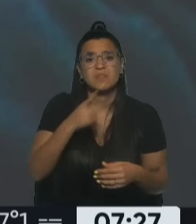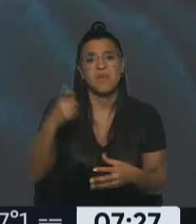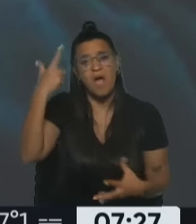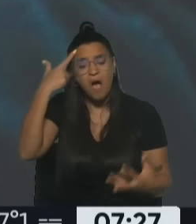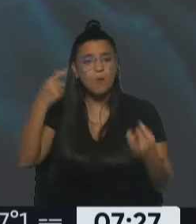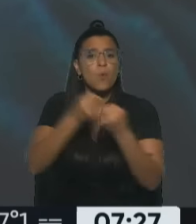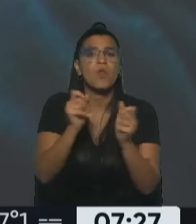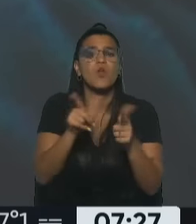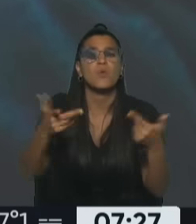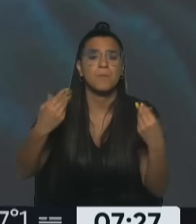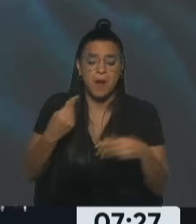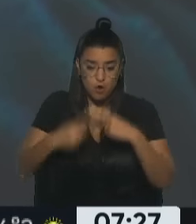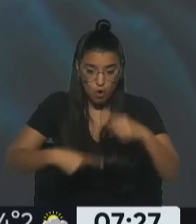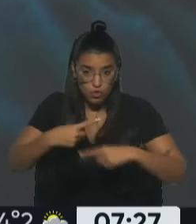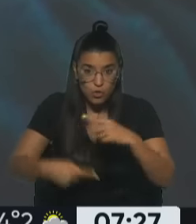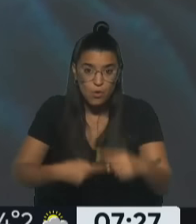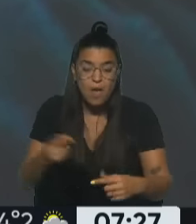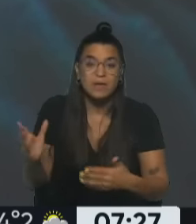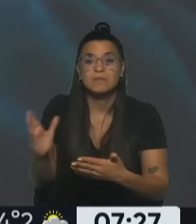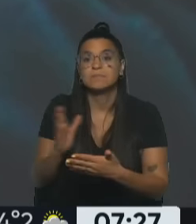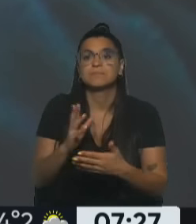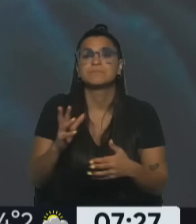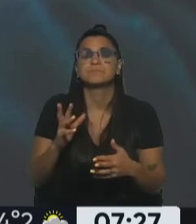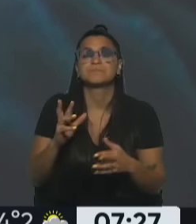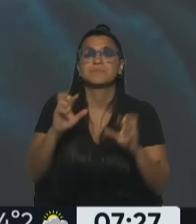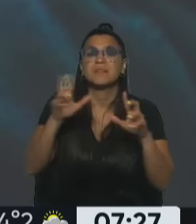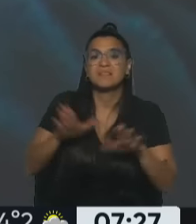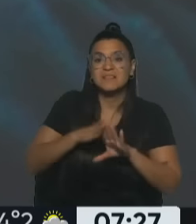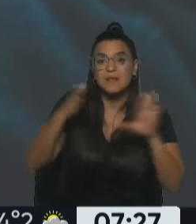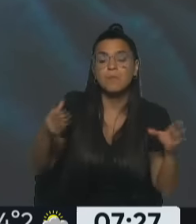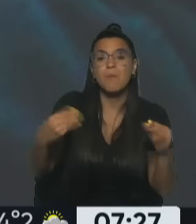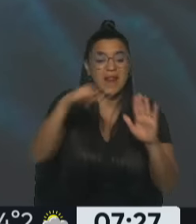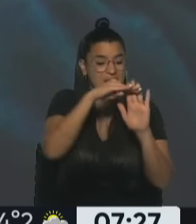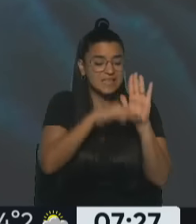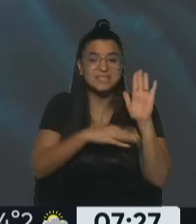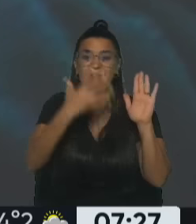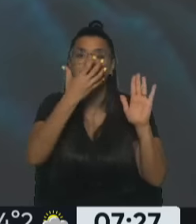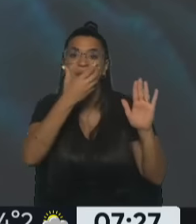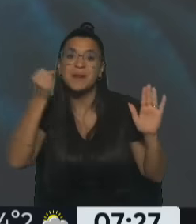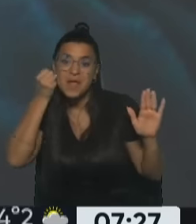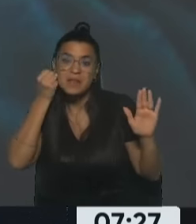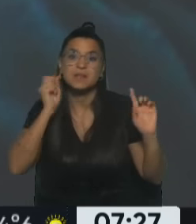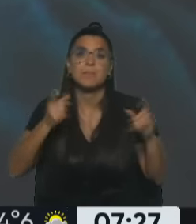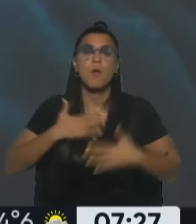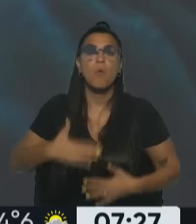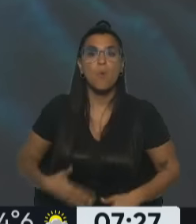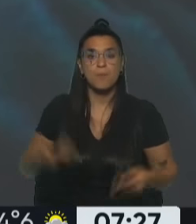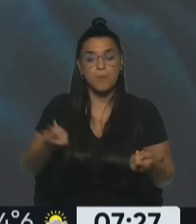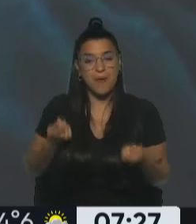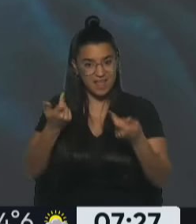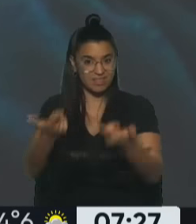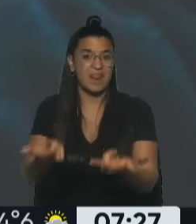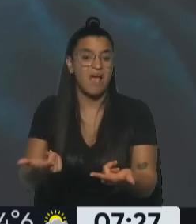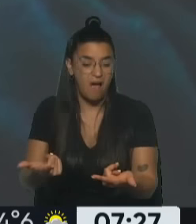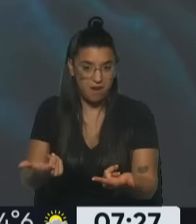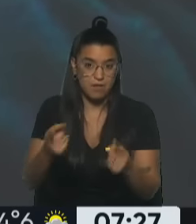desacuerdos para continuar la tregua tuvo que ver con la lista de rehenes y la lista de cuerpos para entregar